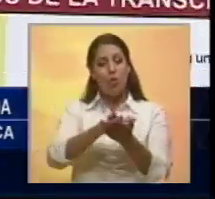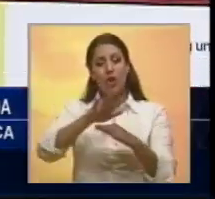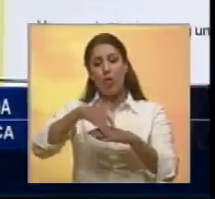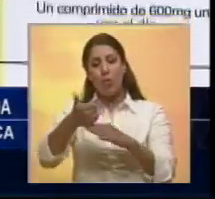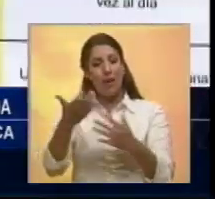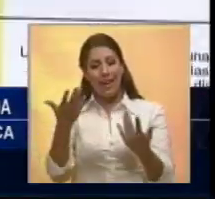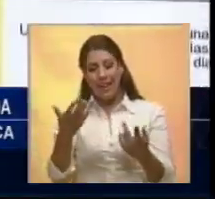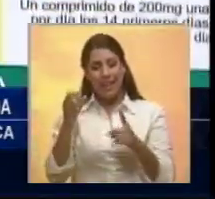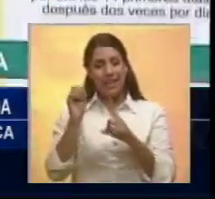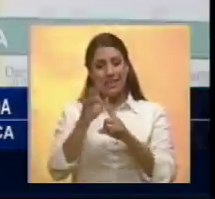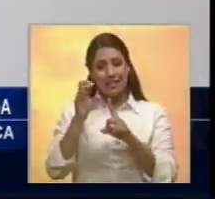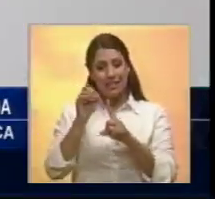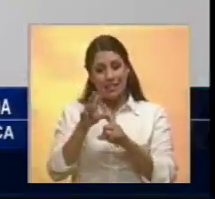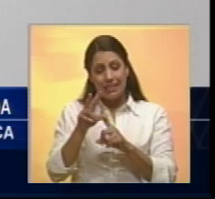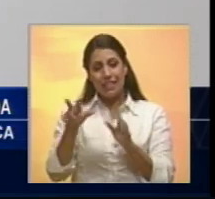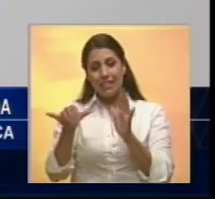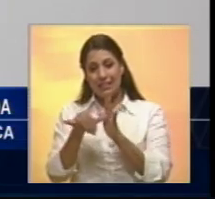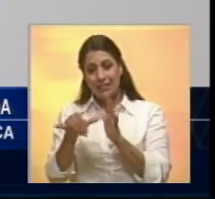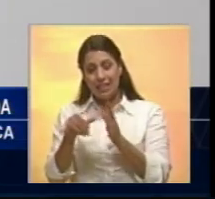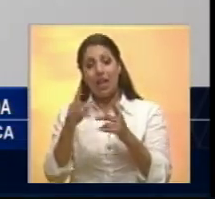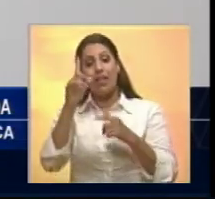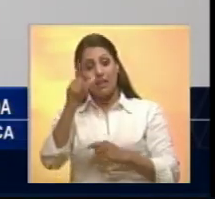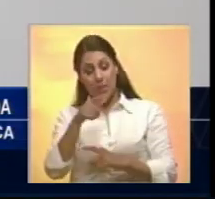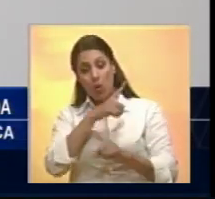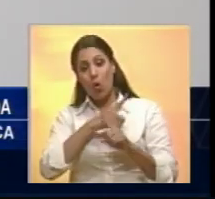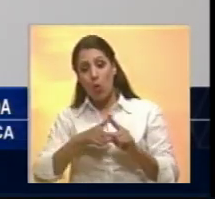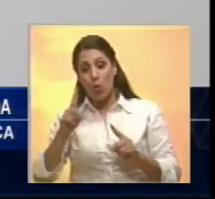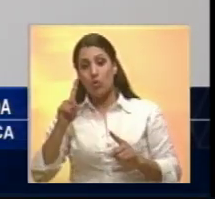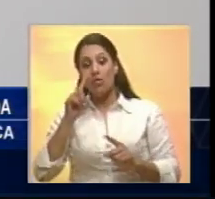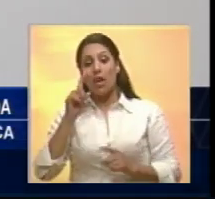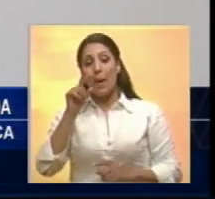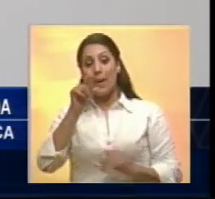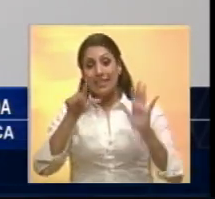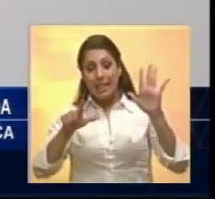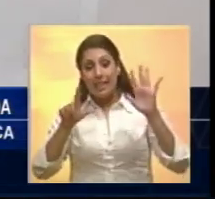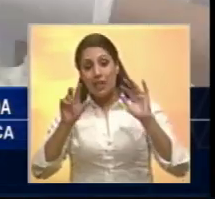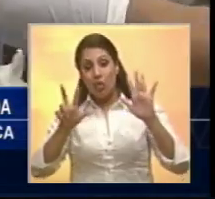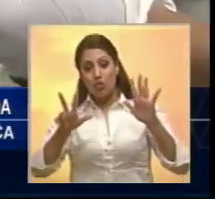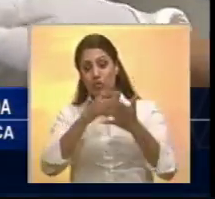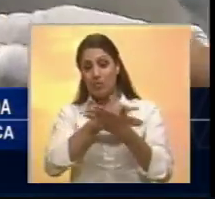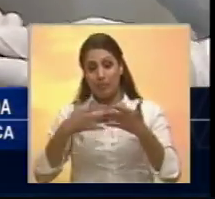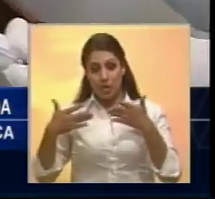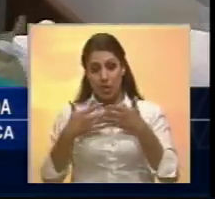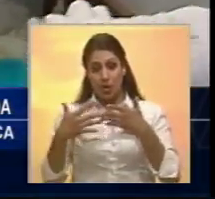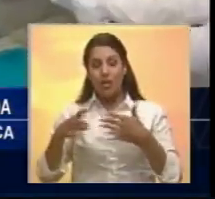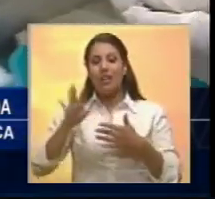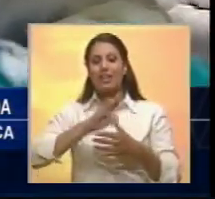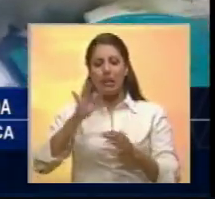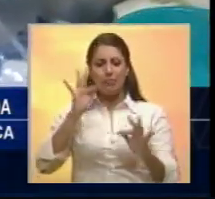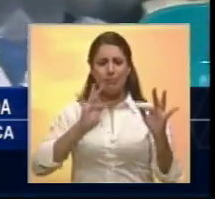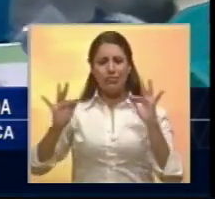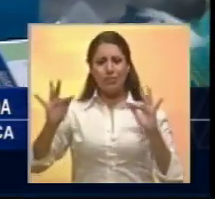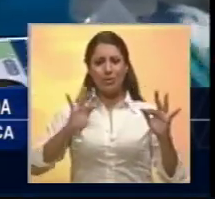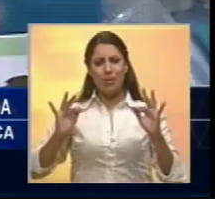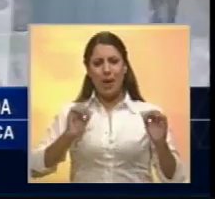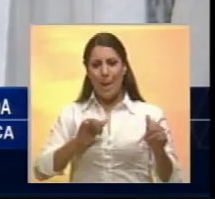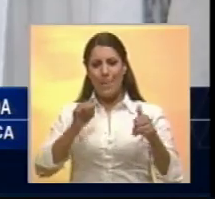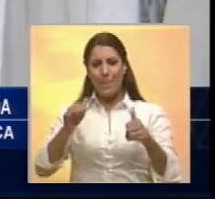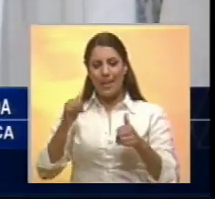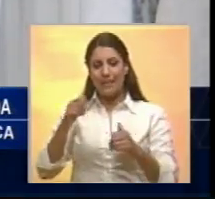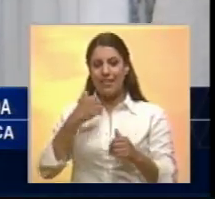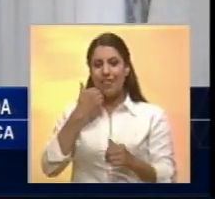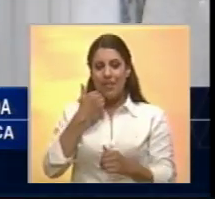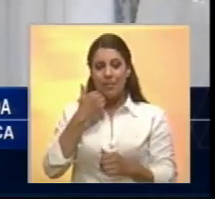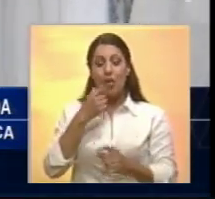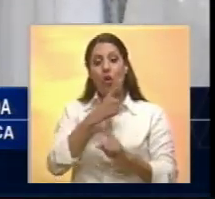de enfermedades relacionadas con el SIDA. Asimismo, otros 78 millones han contraído la infección desde el comienzo de la